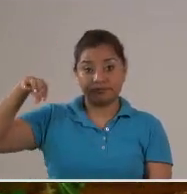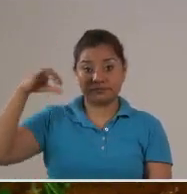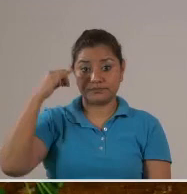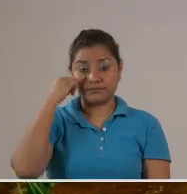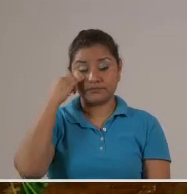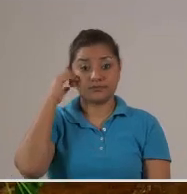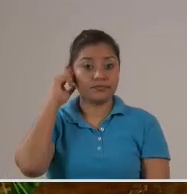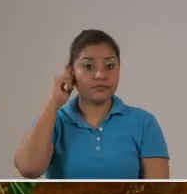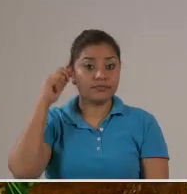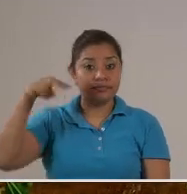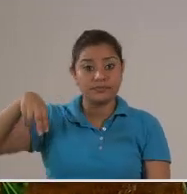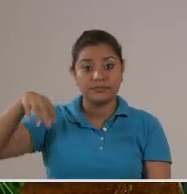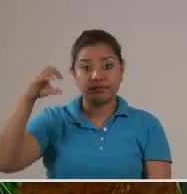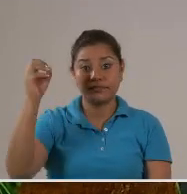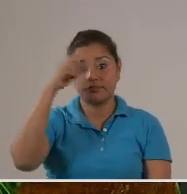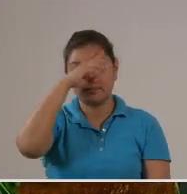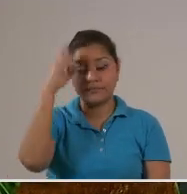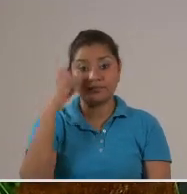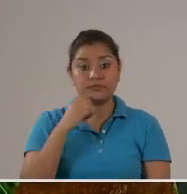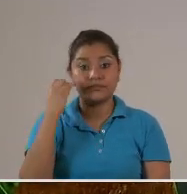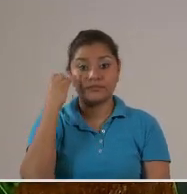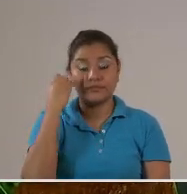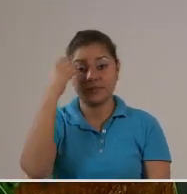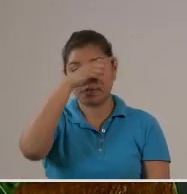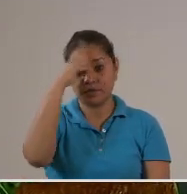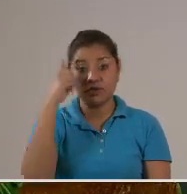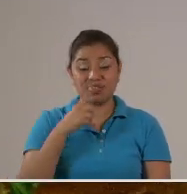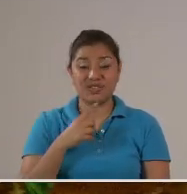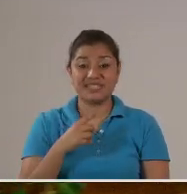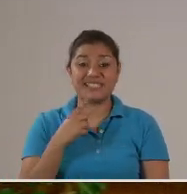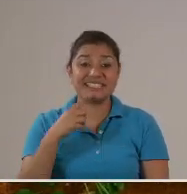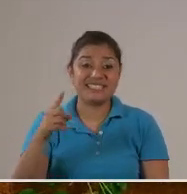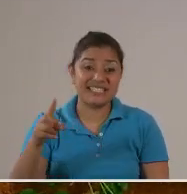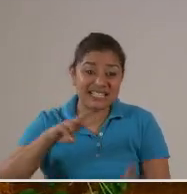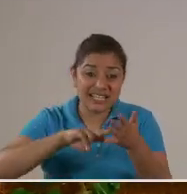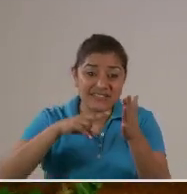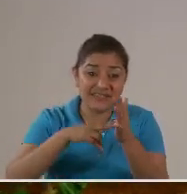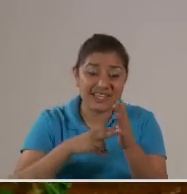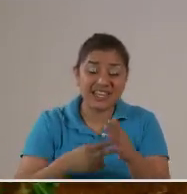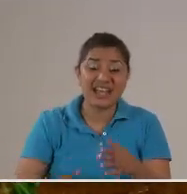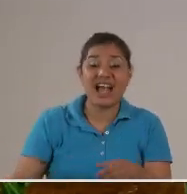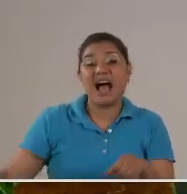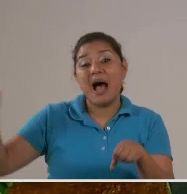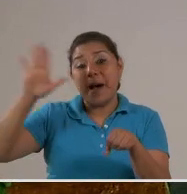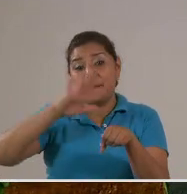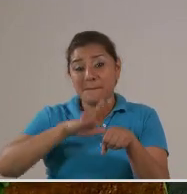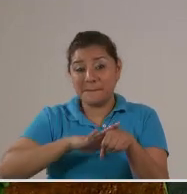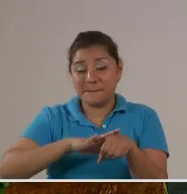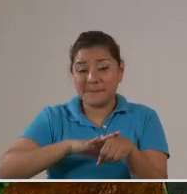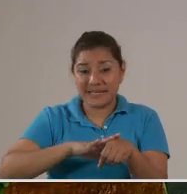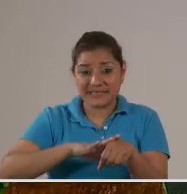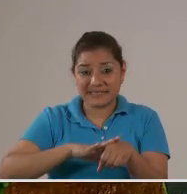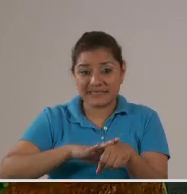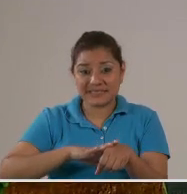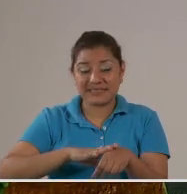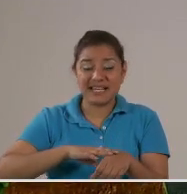estamos diciendo Más allá del conocimiento más allá es Es decir un conocimiento